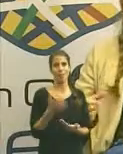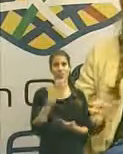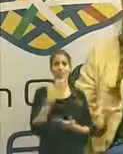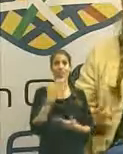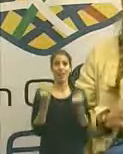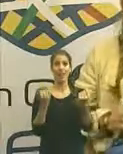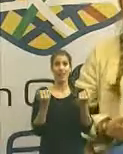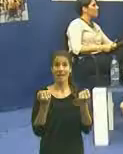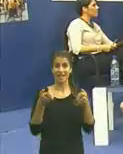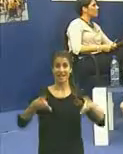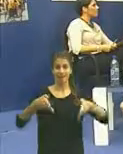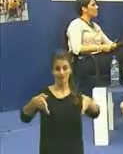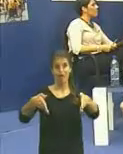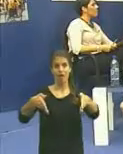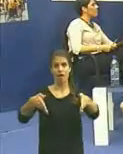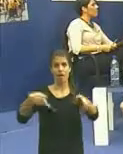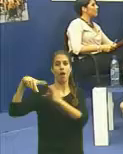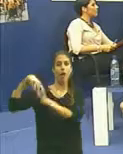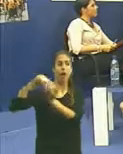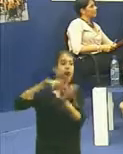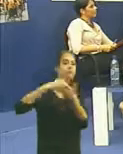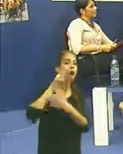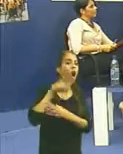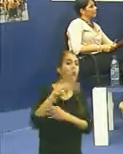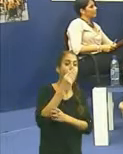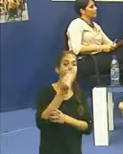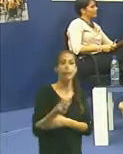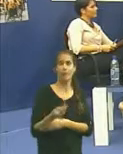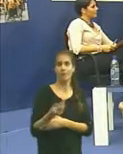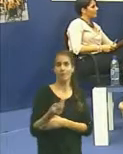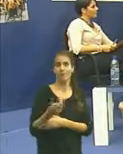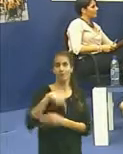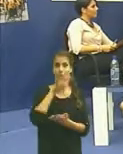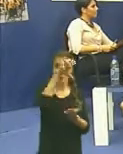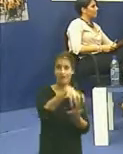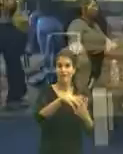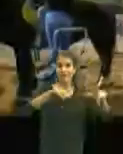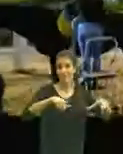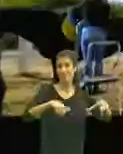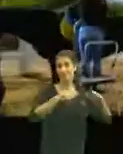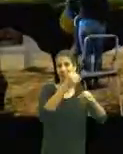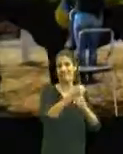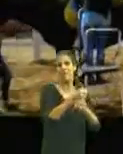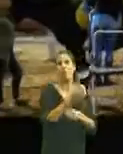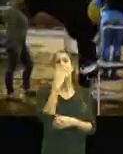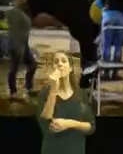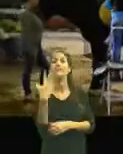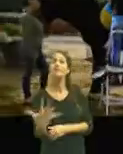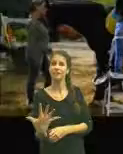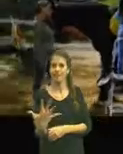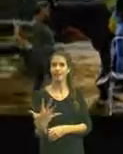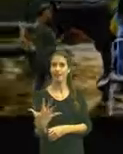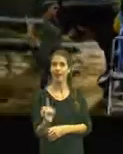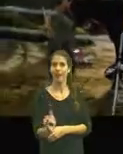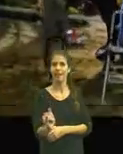la carretera por ver un perro, pues en la hípica tenemos 5 perros, el niño está subido en el caballo,